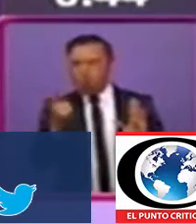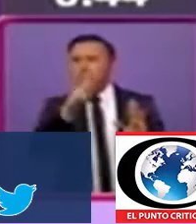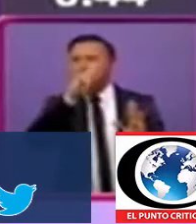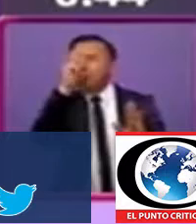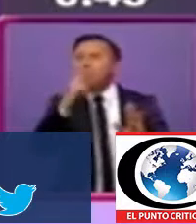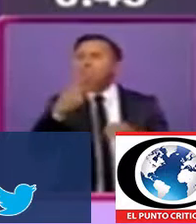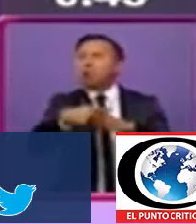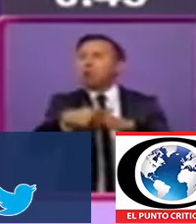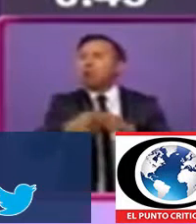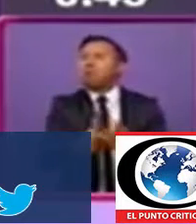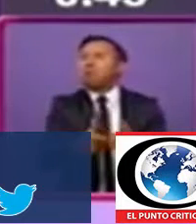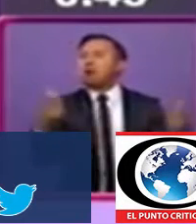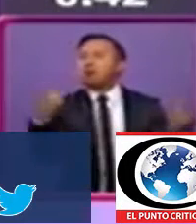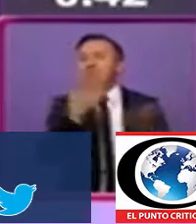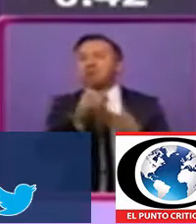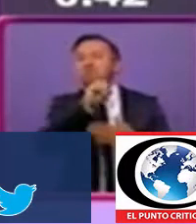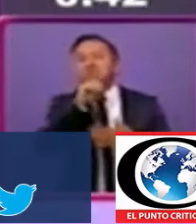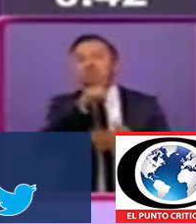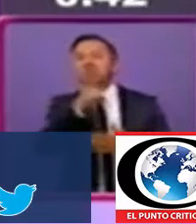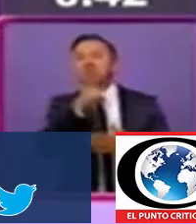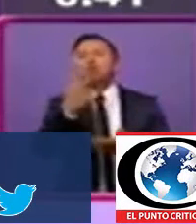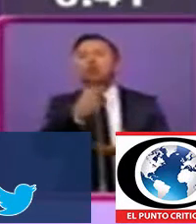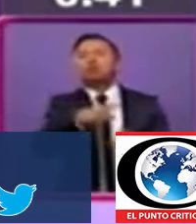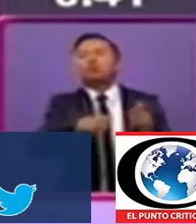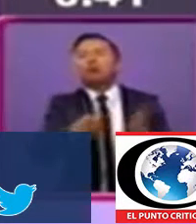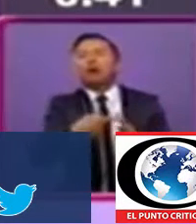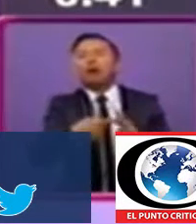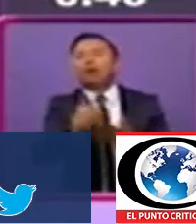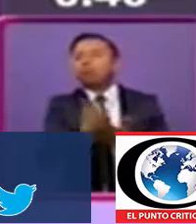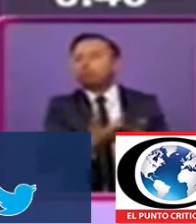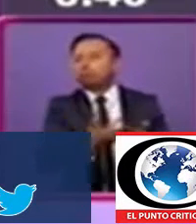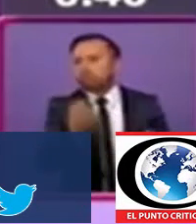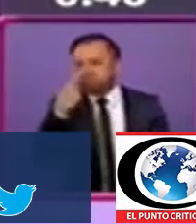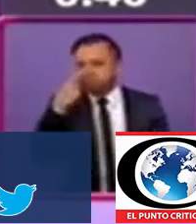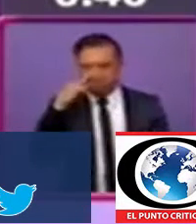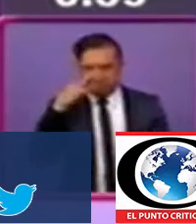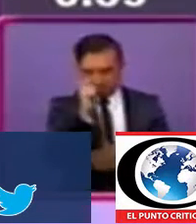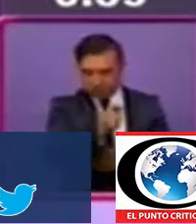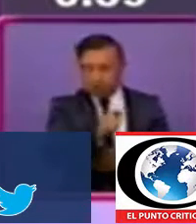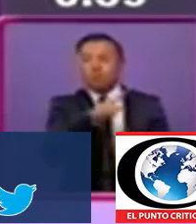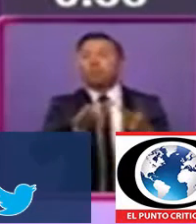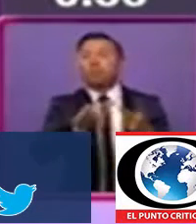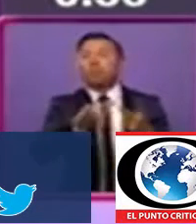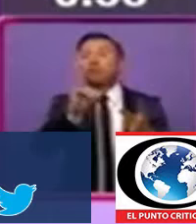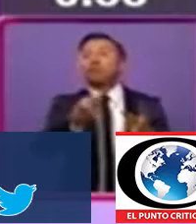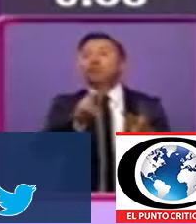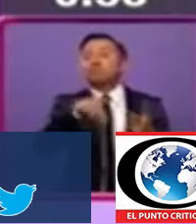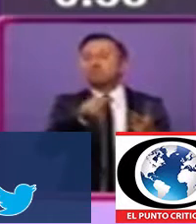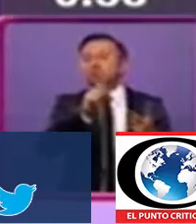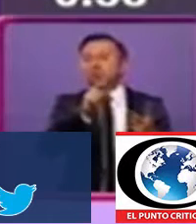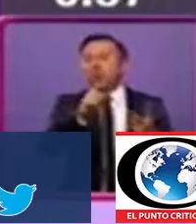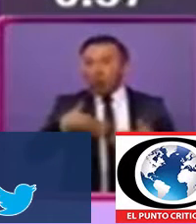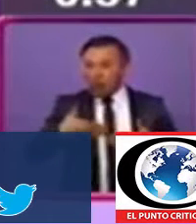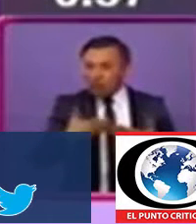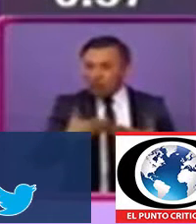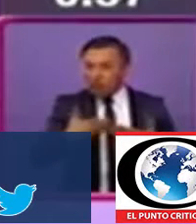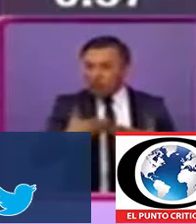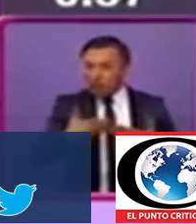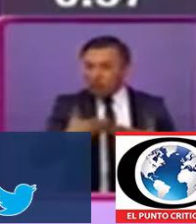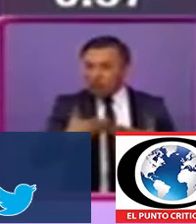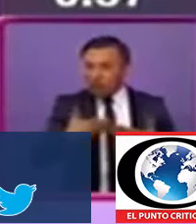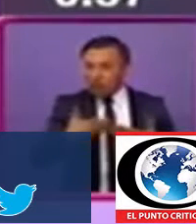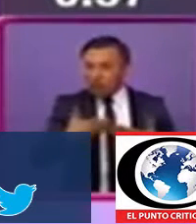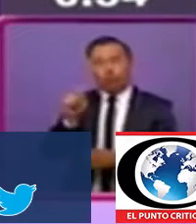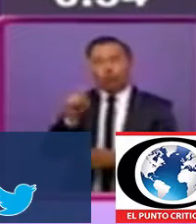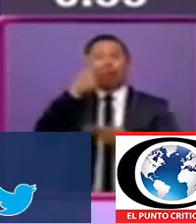pensión alimenticia. Y trae un rubro, el noveno, que dice, la fracción novena, que dice cualquier